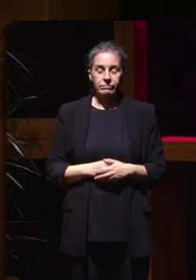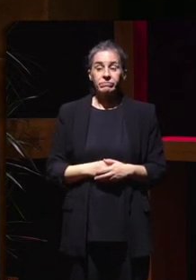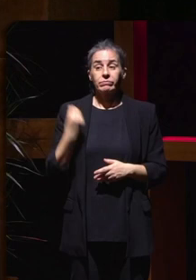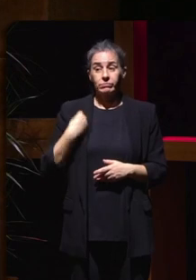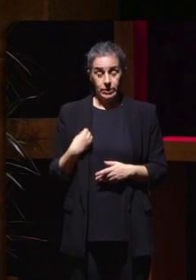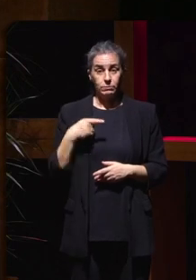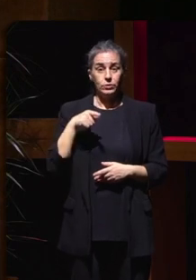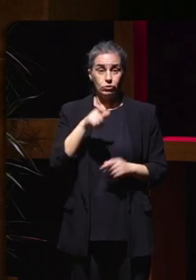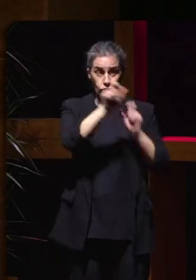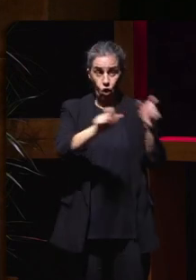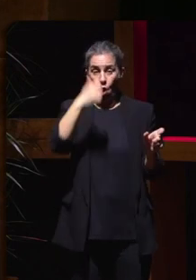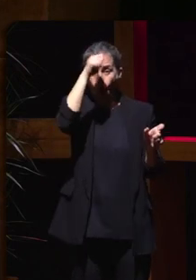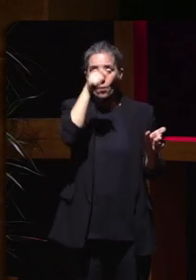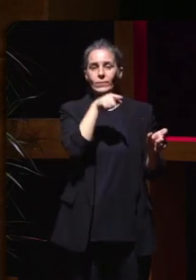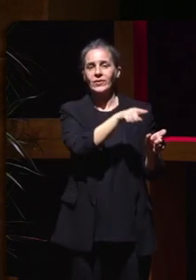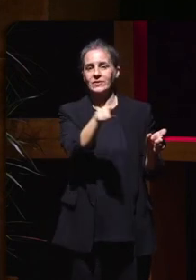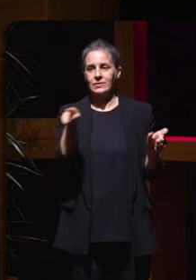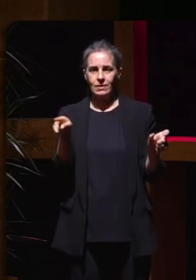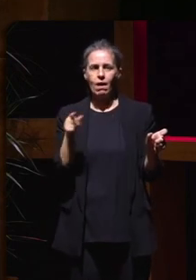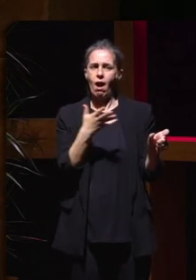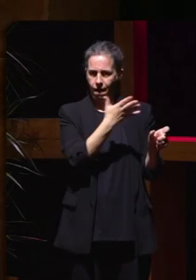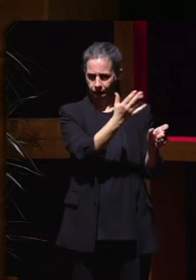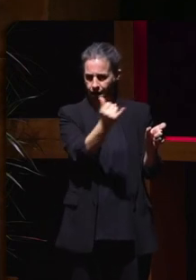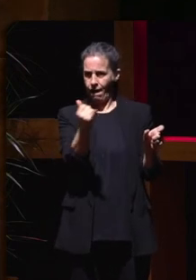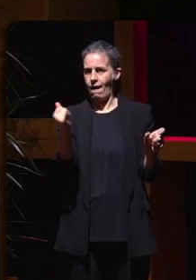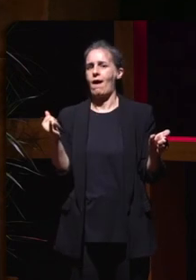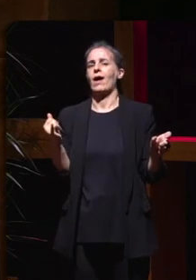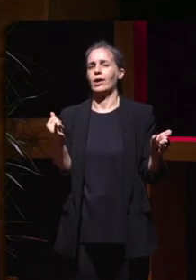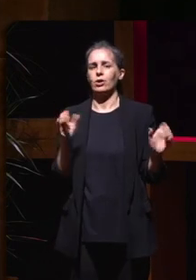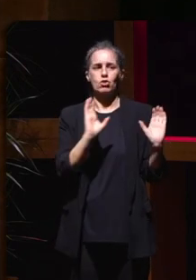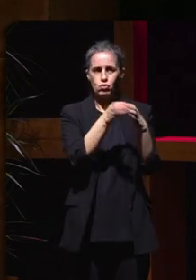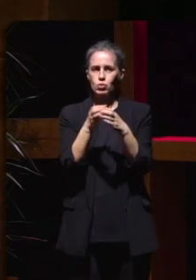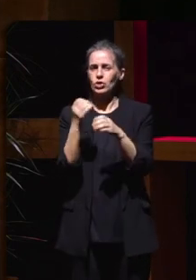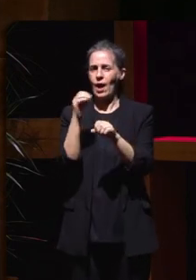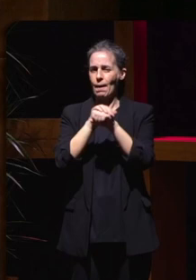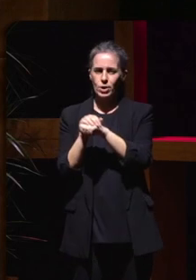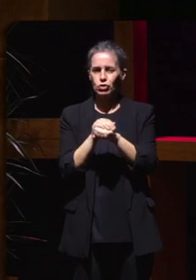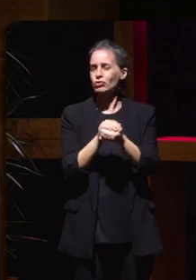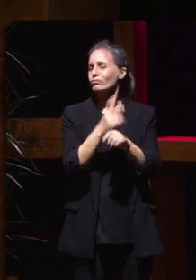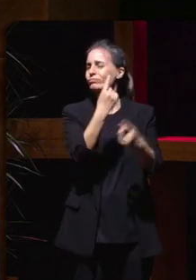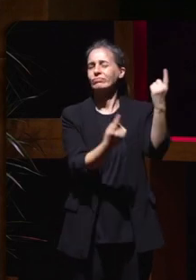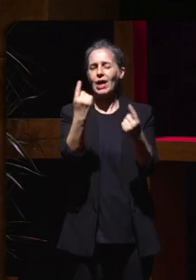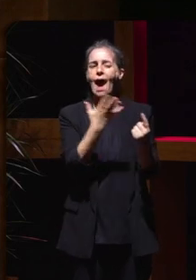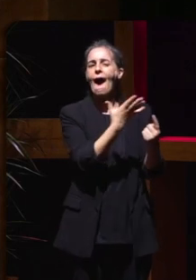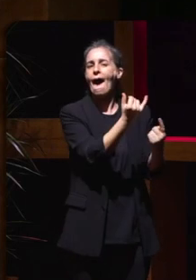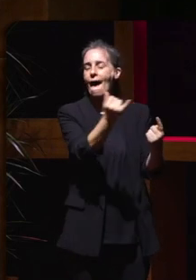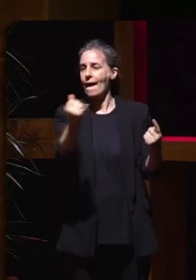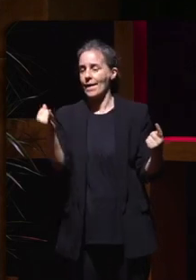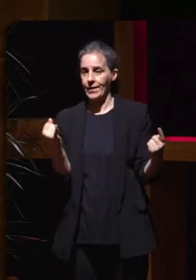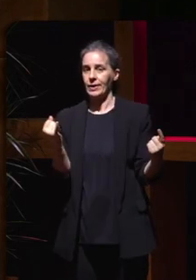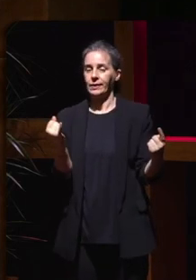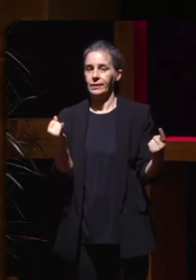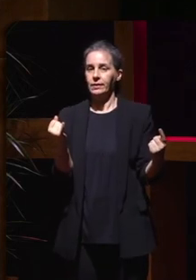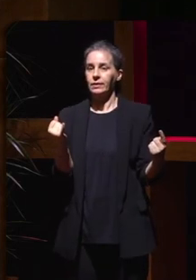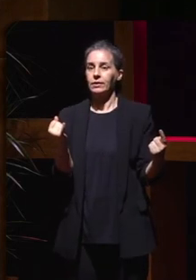este tipo de señores que existen hoy tomáis a lo existen en todos esos grupos de amigos son los que nos ubican